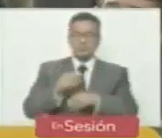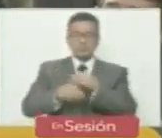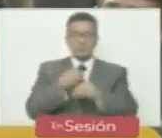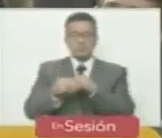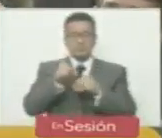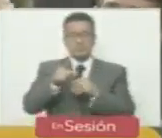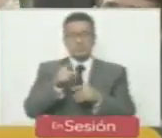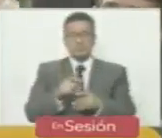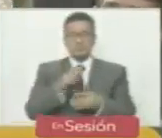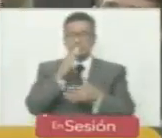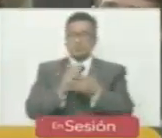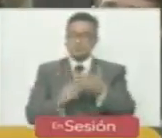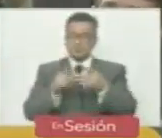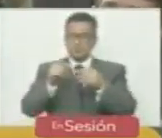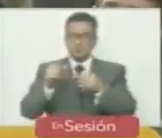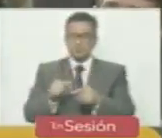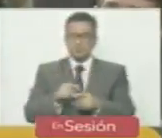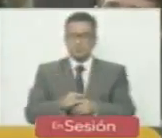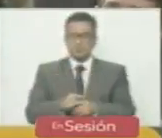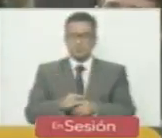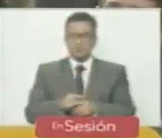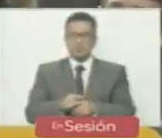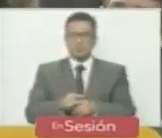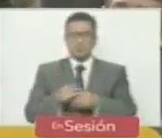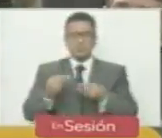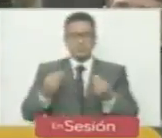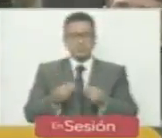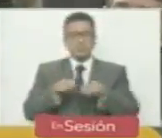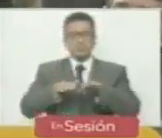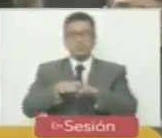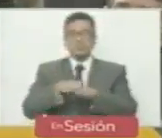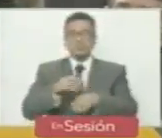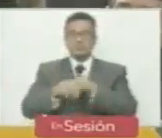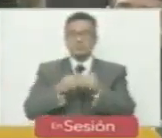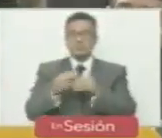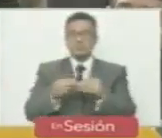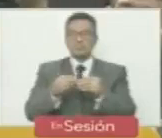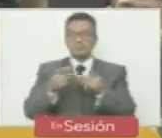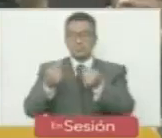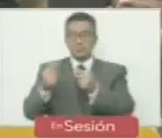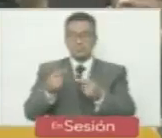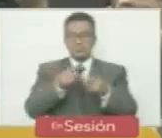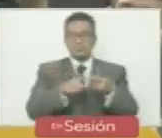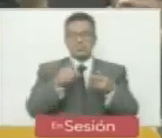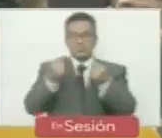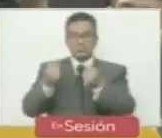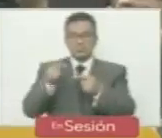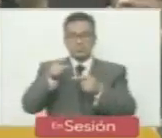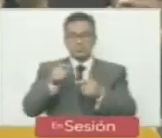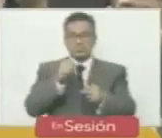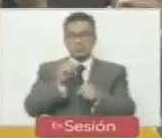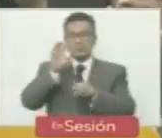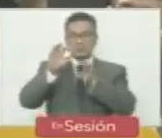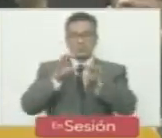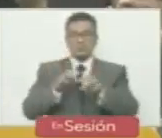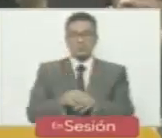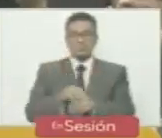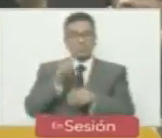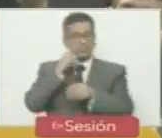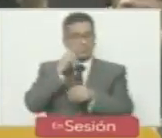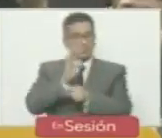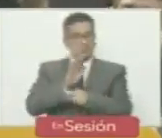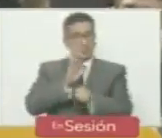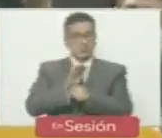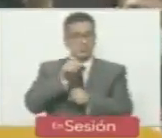esa fragmentación de la manufactura, genera riqueza, genera economía para los países. Cuidado